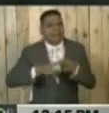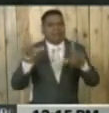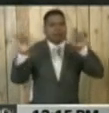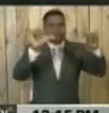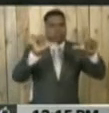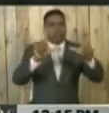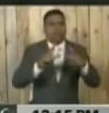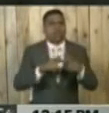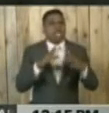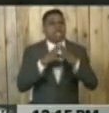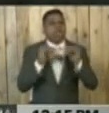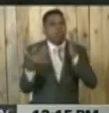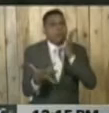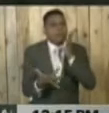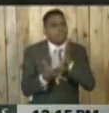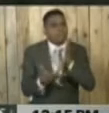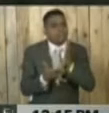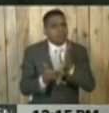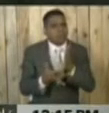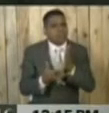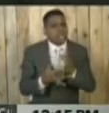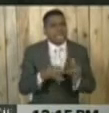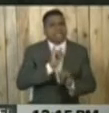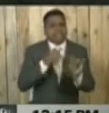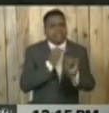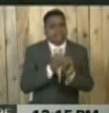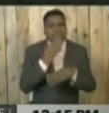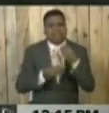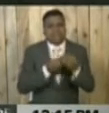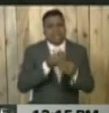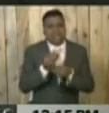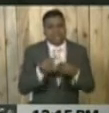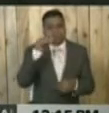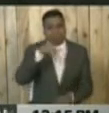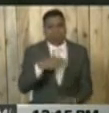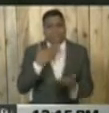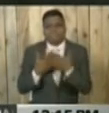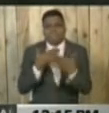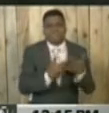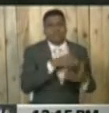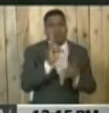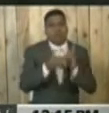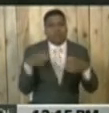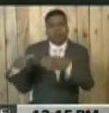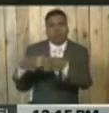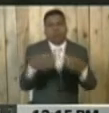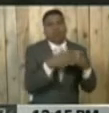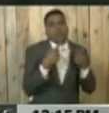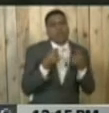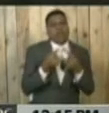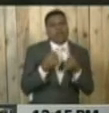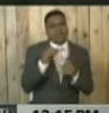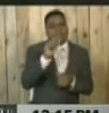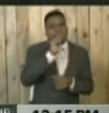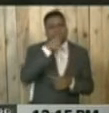y de las telecomunicaciones en general. Se hizo a pedido de algunos sectores económicos y